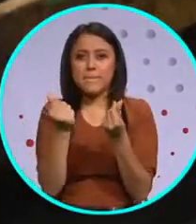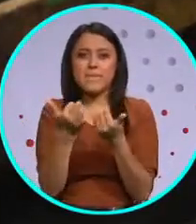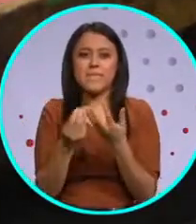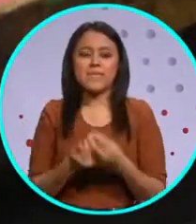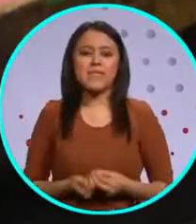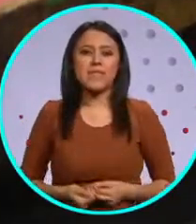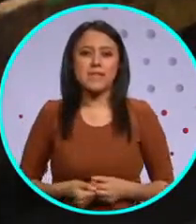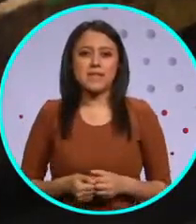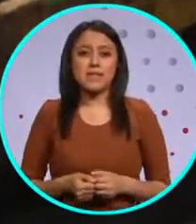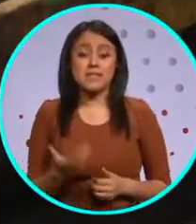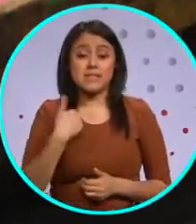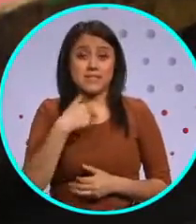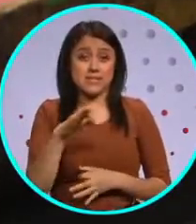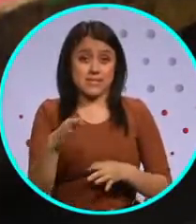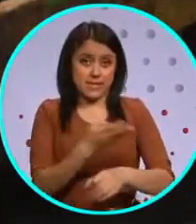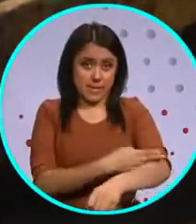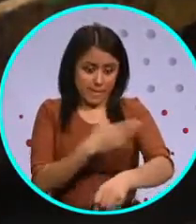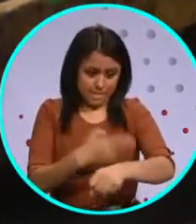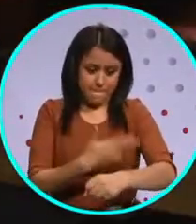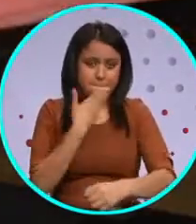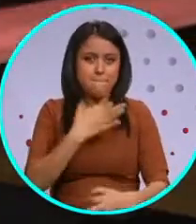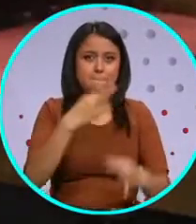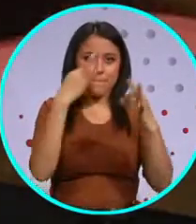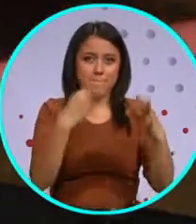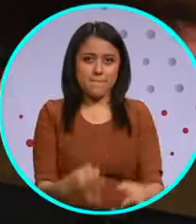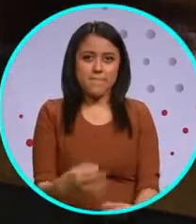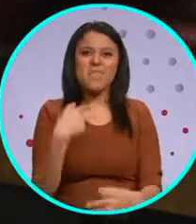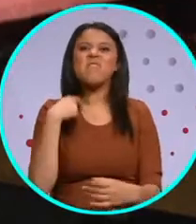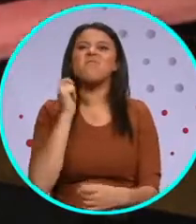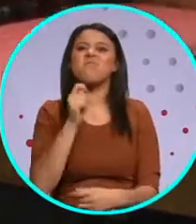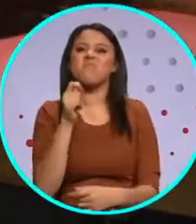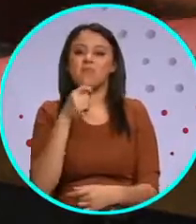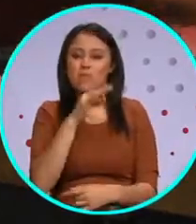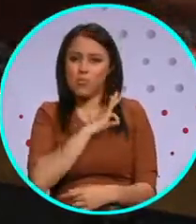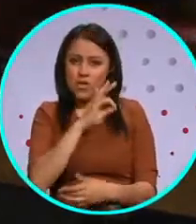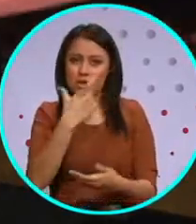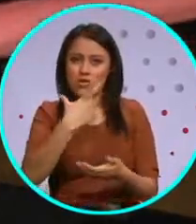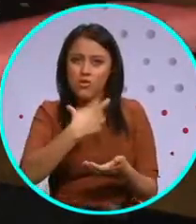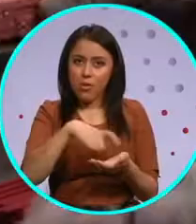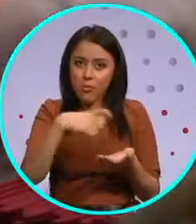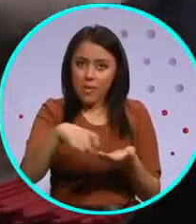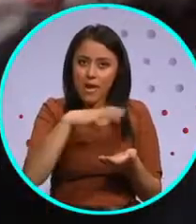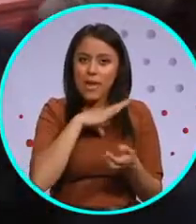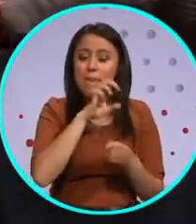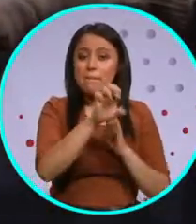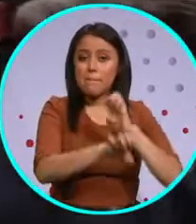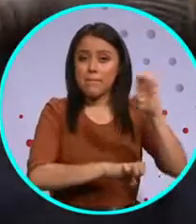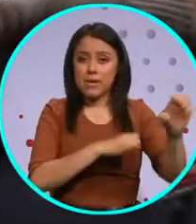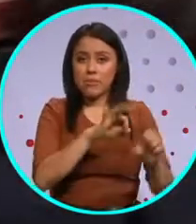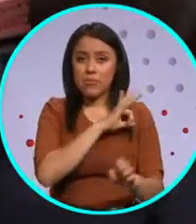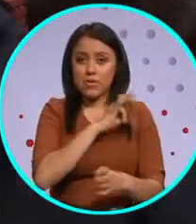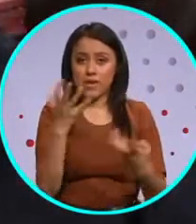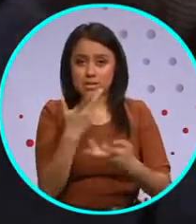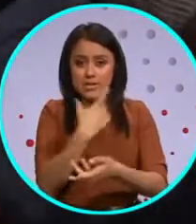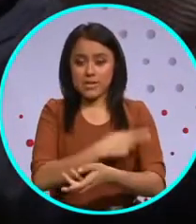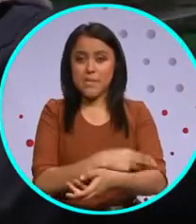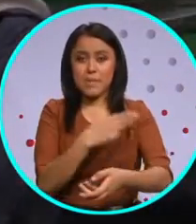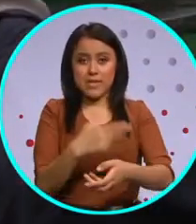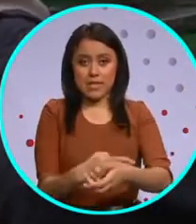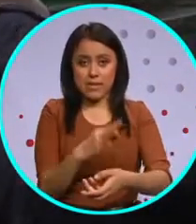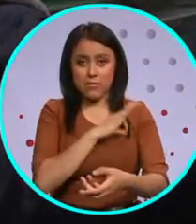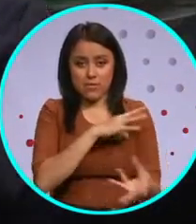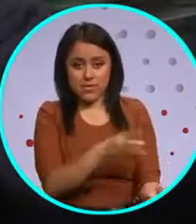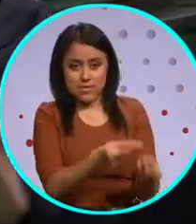trabajan con maderas certificadas lo que significa que la compra en empresas que se dedican a reforestar las zonas de donde es